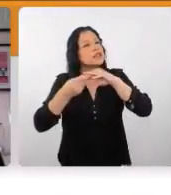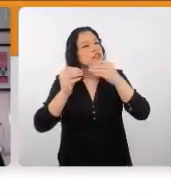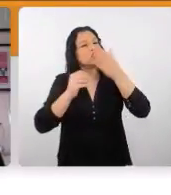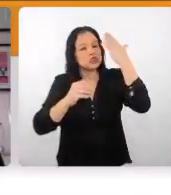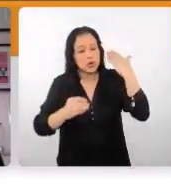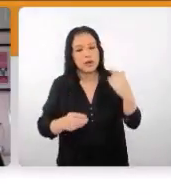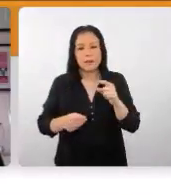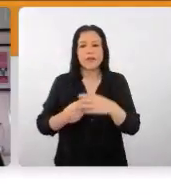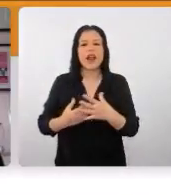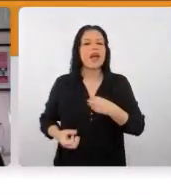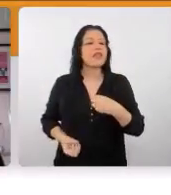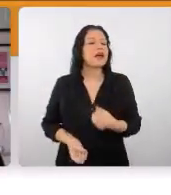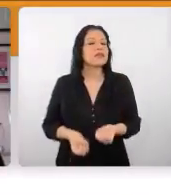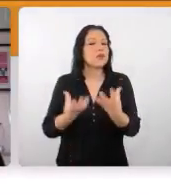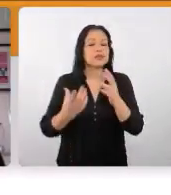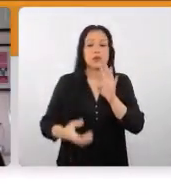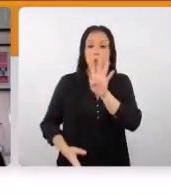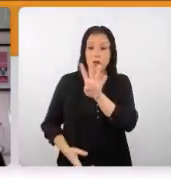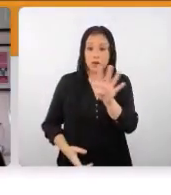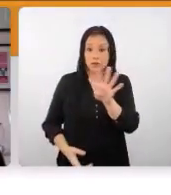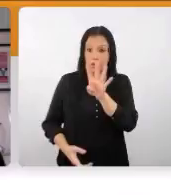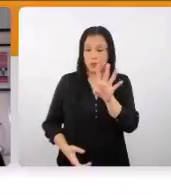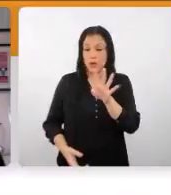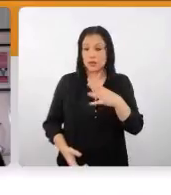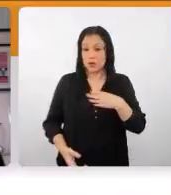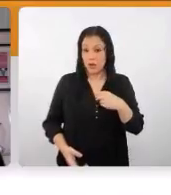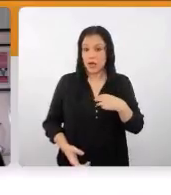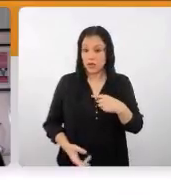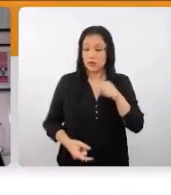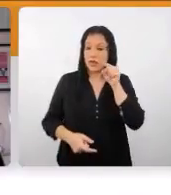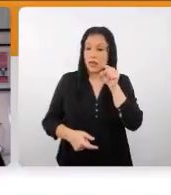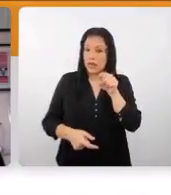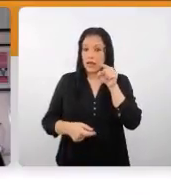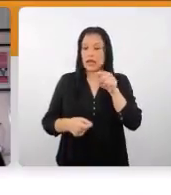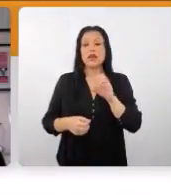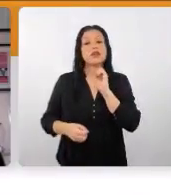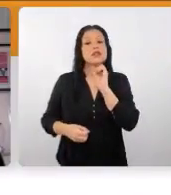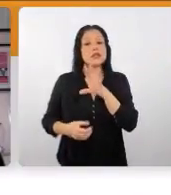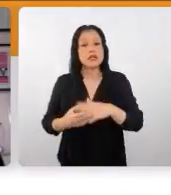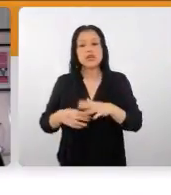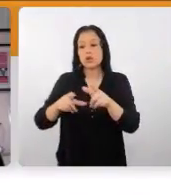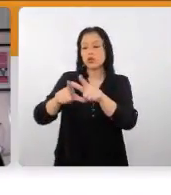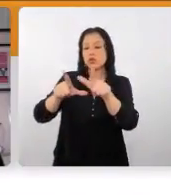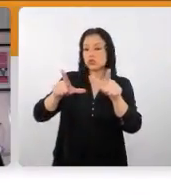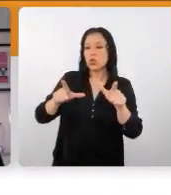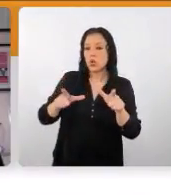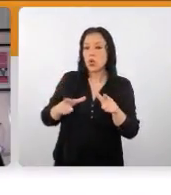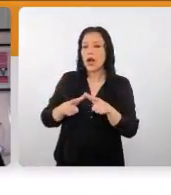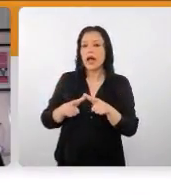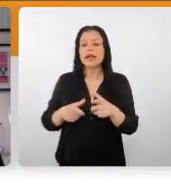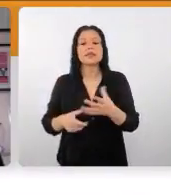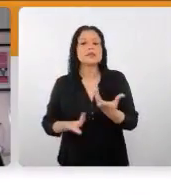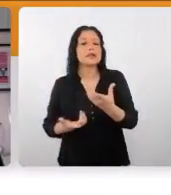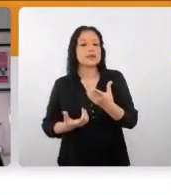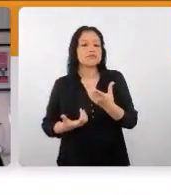tenemos 44 años. Y justamente aquí les he mencionado algunas zonas por las que